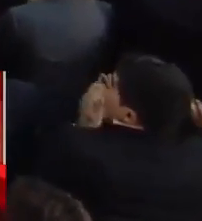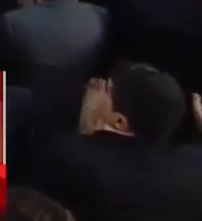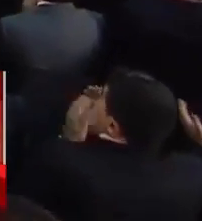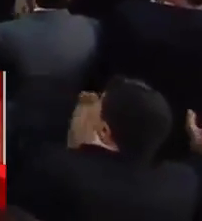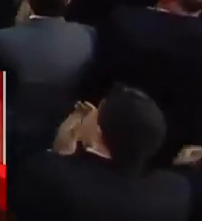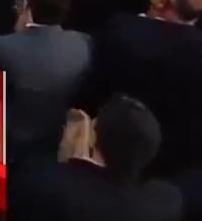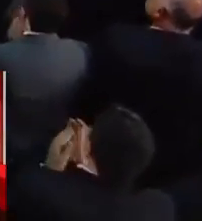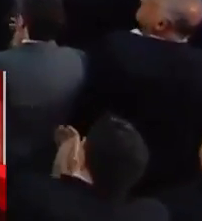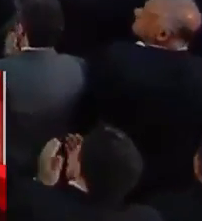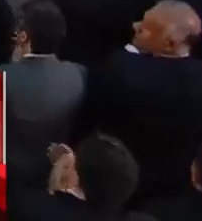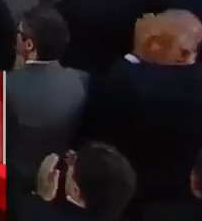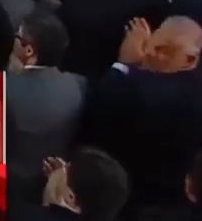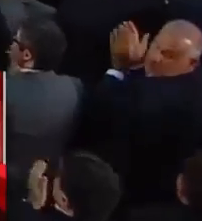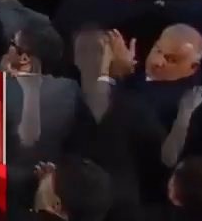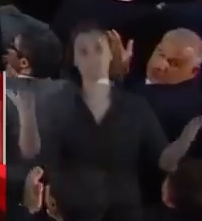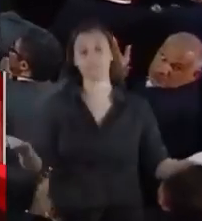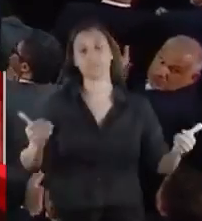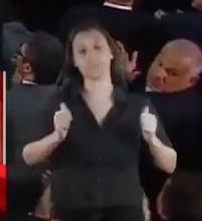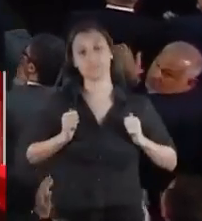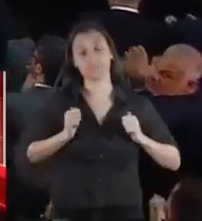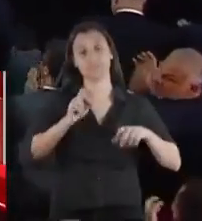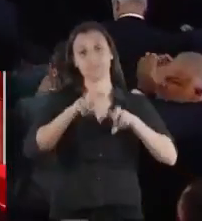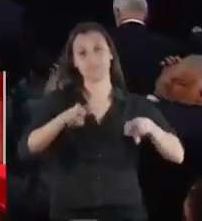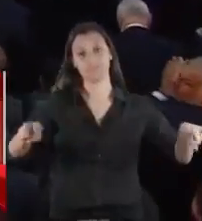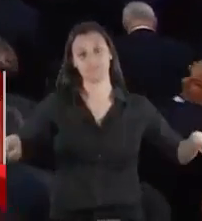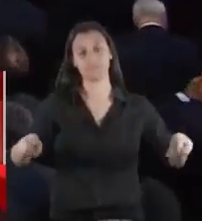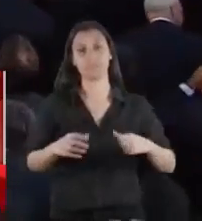Los invitamos a tomar asiento.